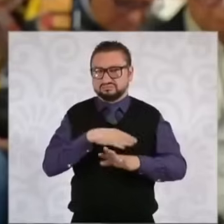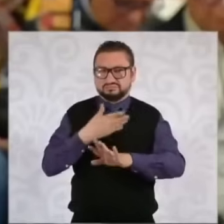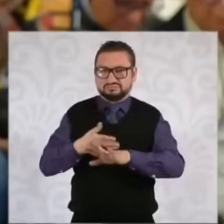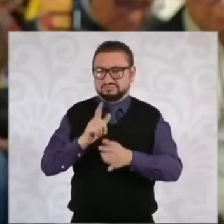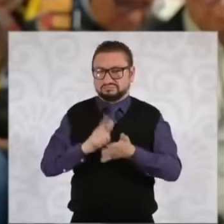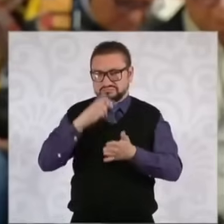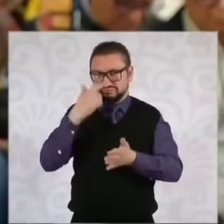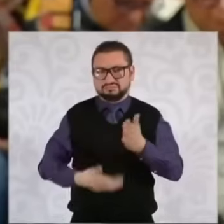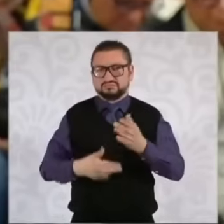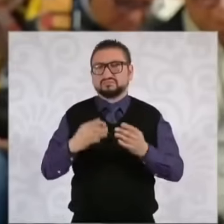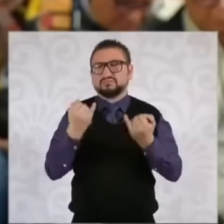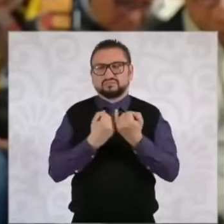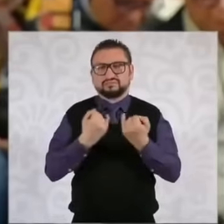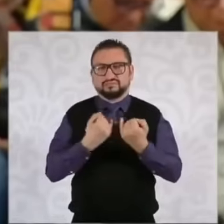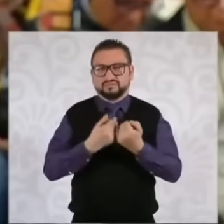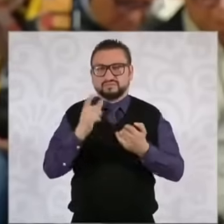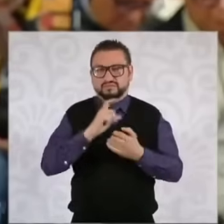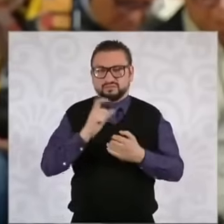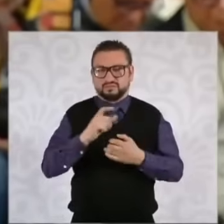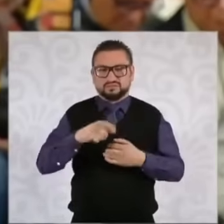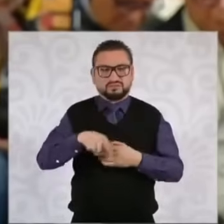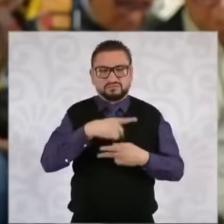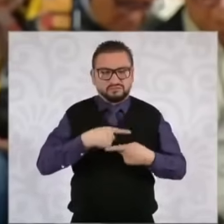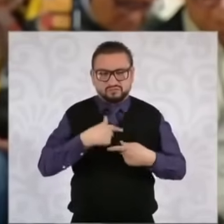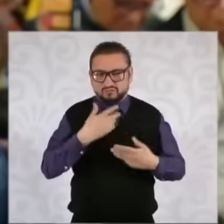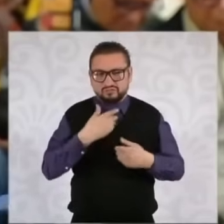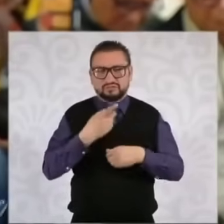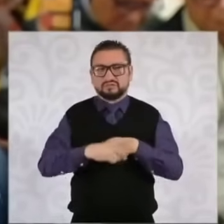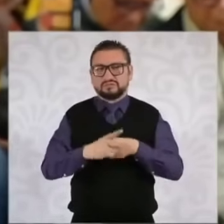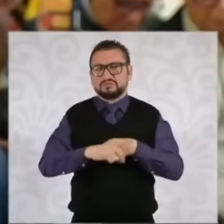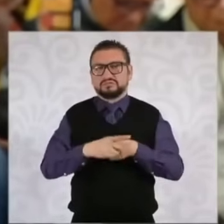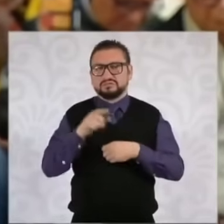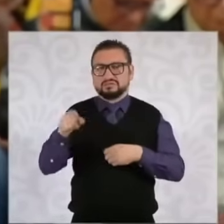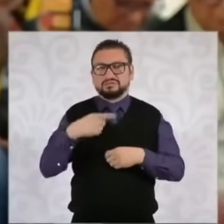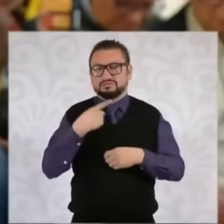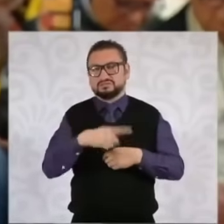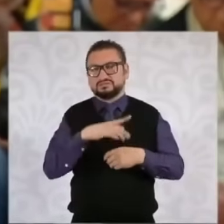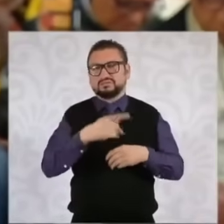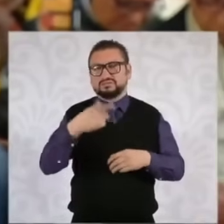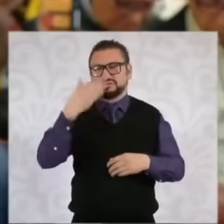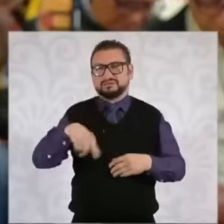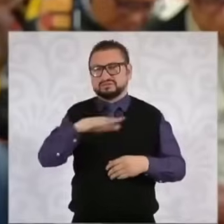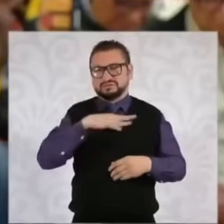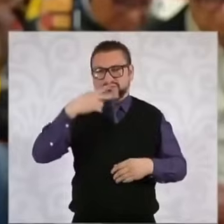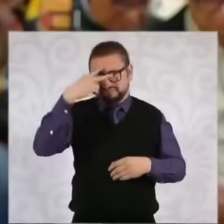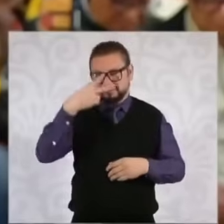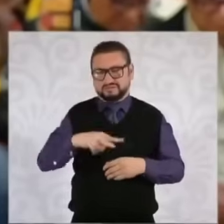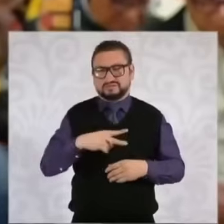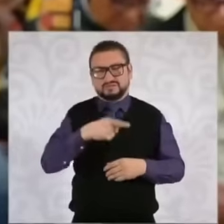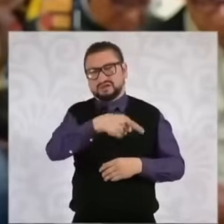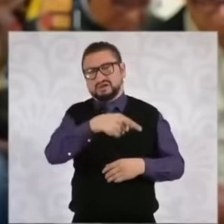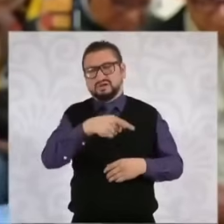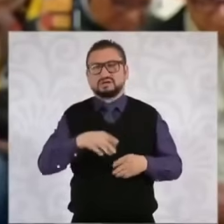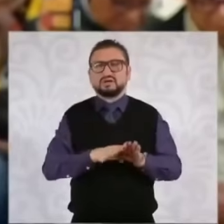fabricación de delitos que él acusa, aunque sabemos, bueno, que en México este tipo de cuestiones, señalamientos,